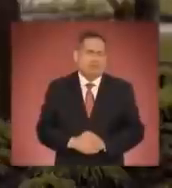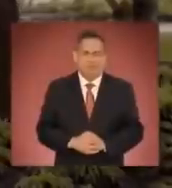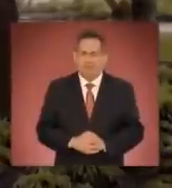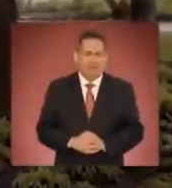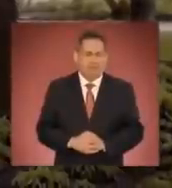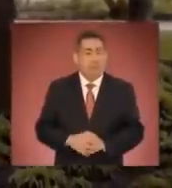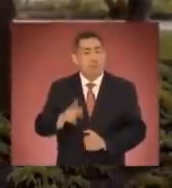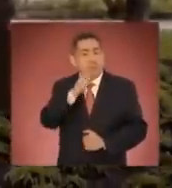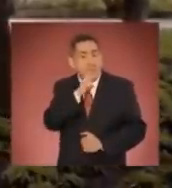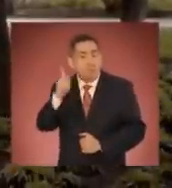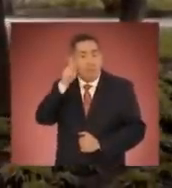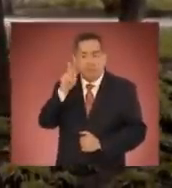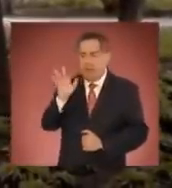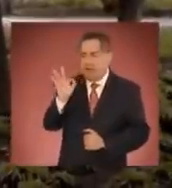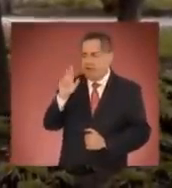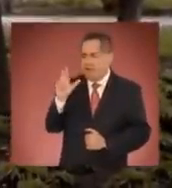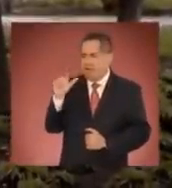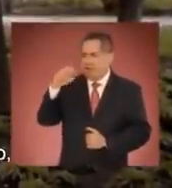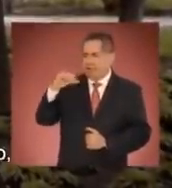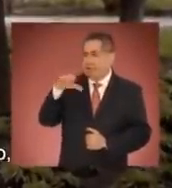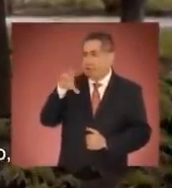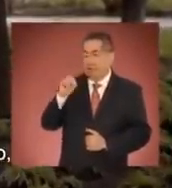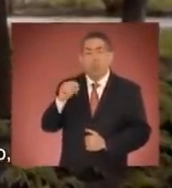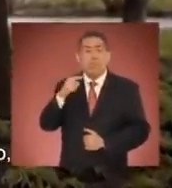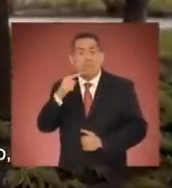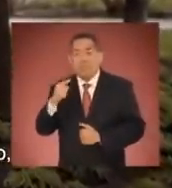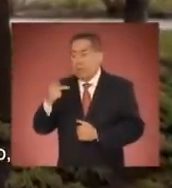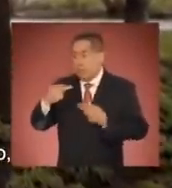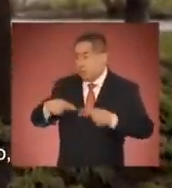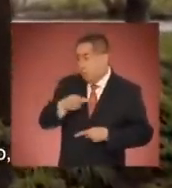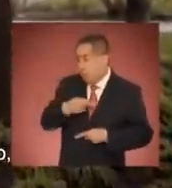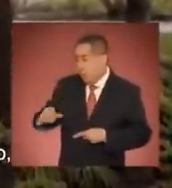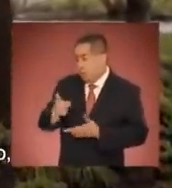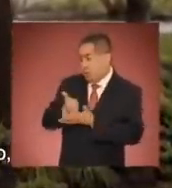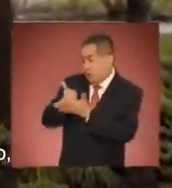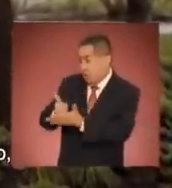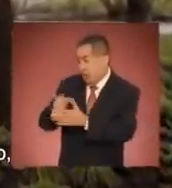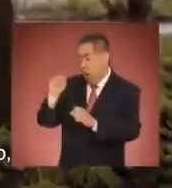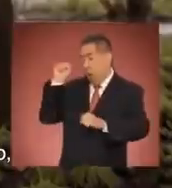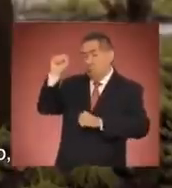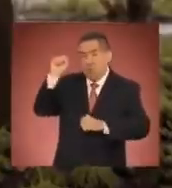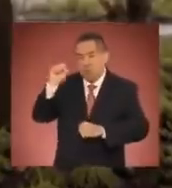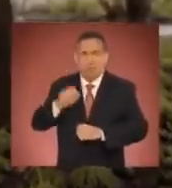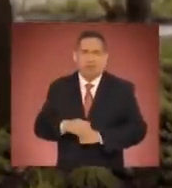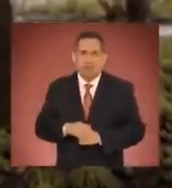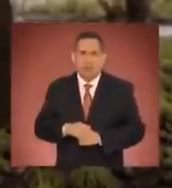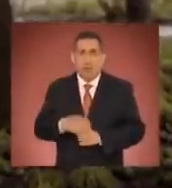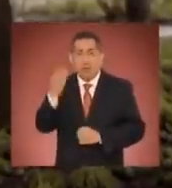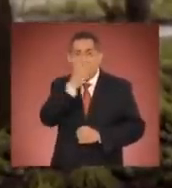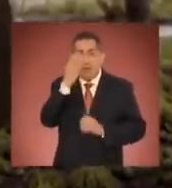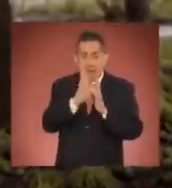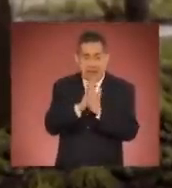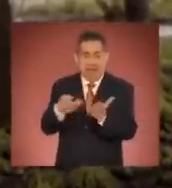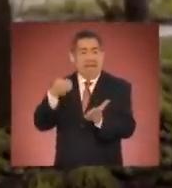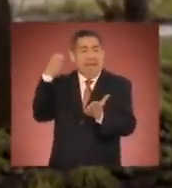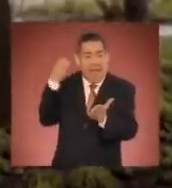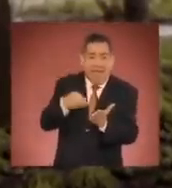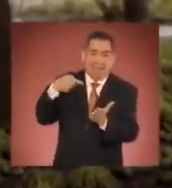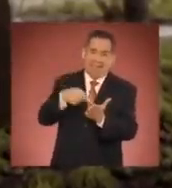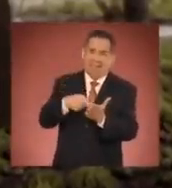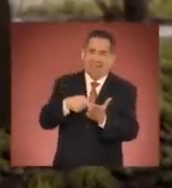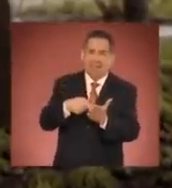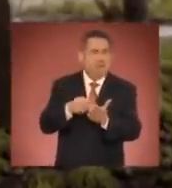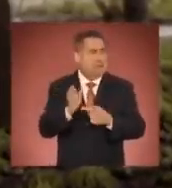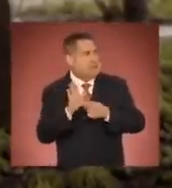el papá francisco ha dicho que ayudar a los pobres no es comunismo es el centro del evangelio